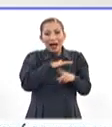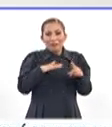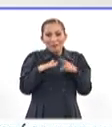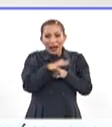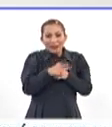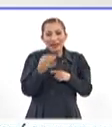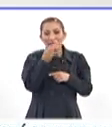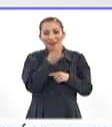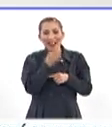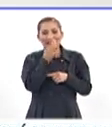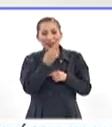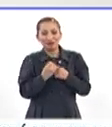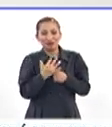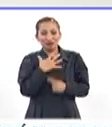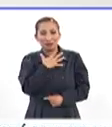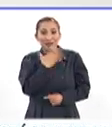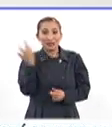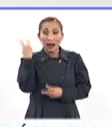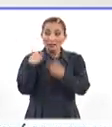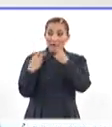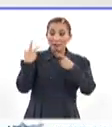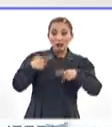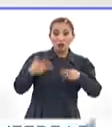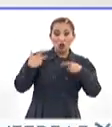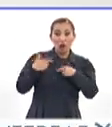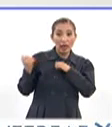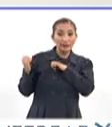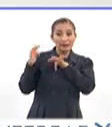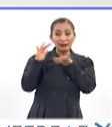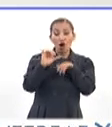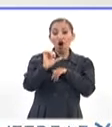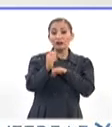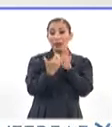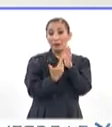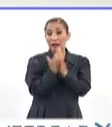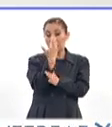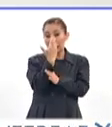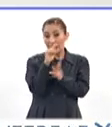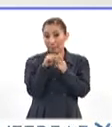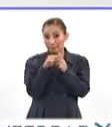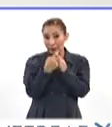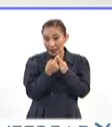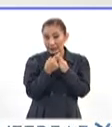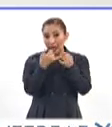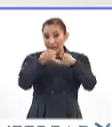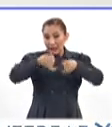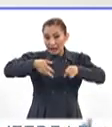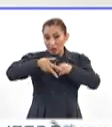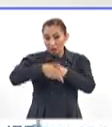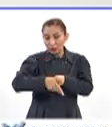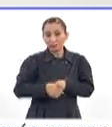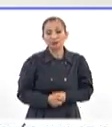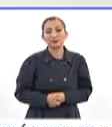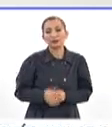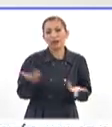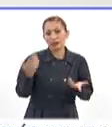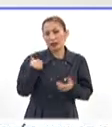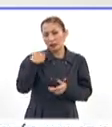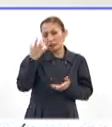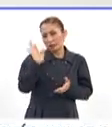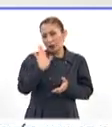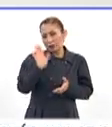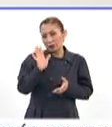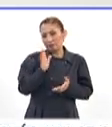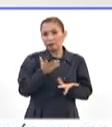ambiente festivo. Está llegando toda la gente, a las 11 de la mañana será la inauguración. Y bueno, si te parece